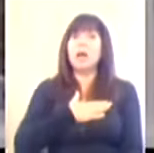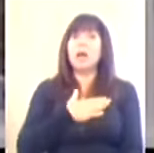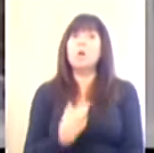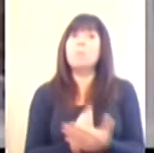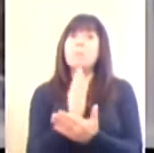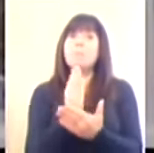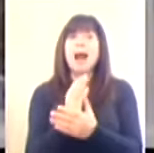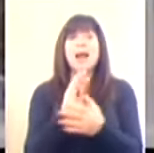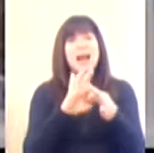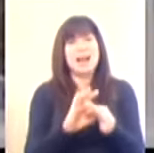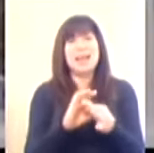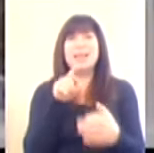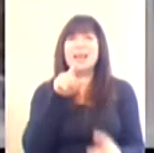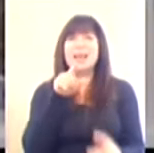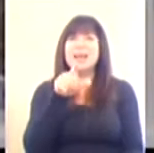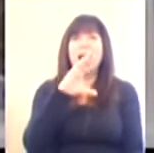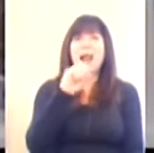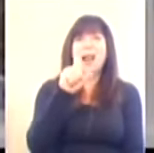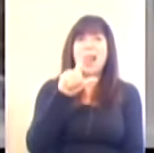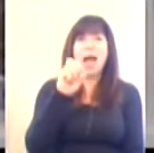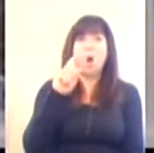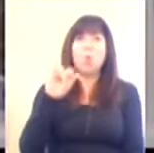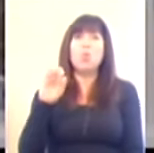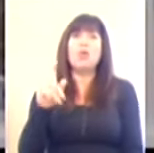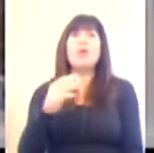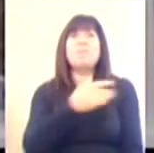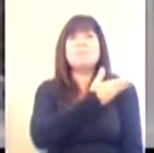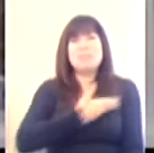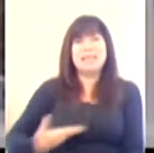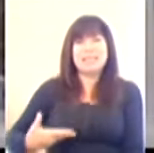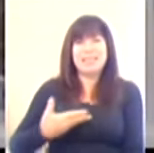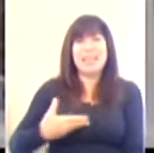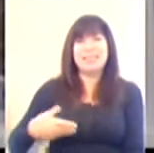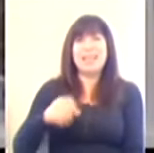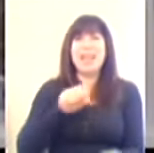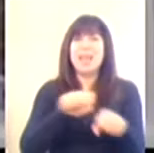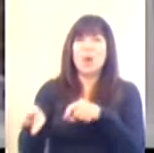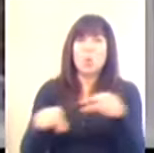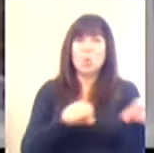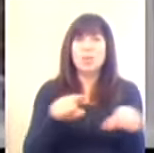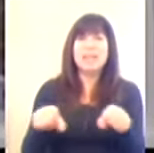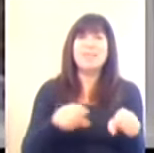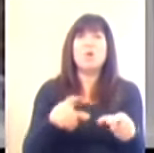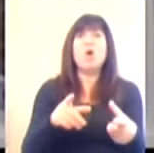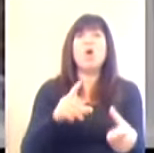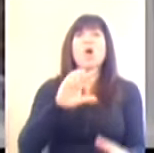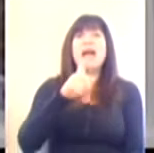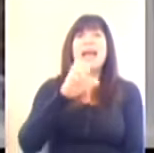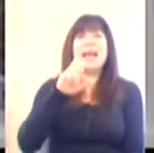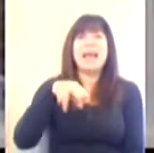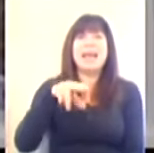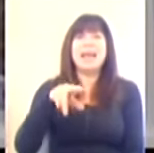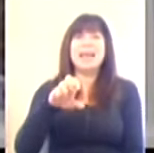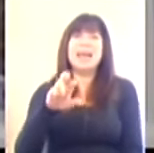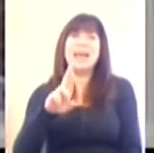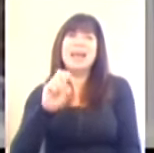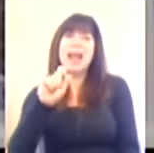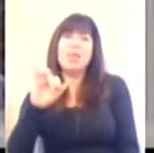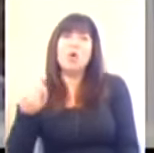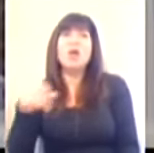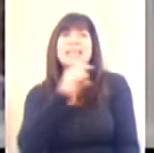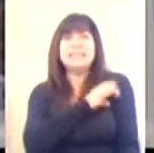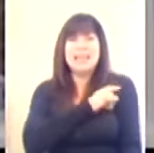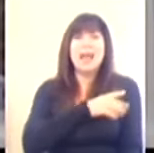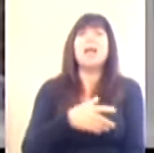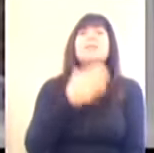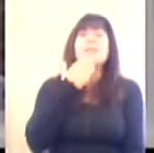agradeciéndote a ti, Claudio, como presidente ejecutivo de Generadoras de Chile, no solo por la organización de este seminario, sino por el